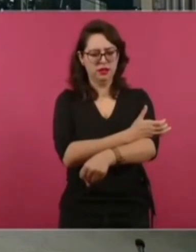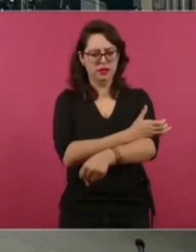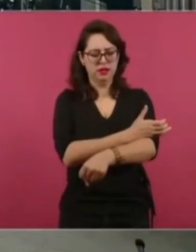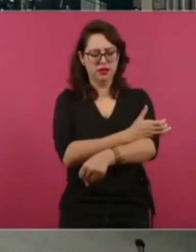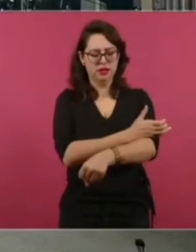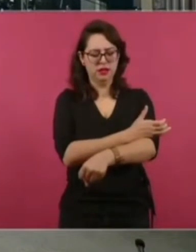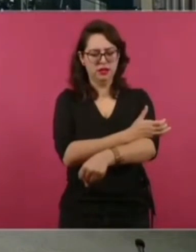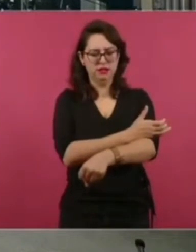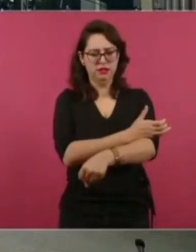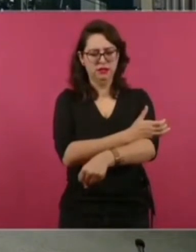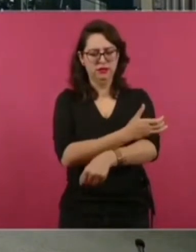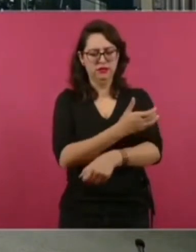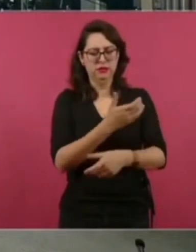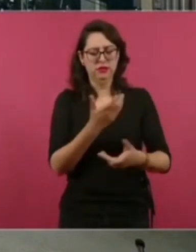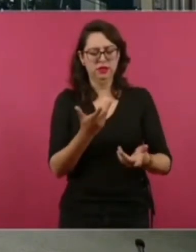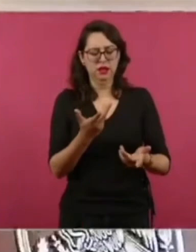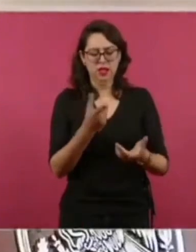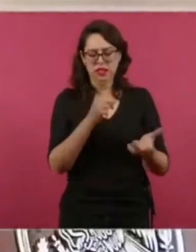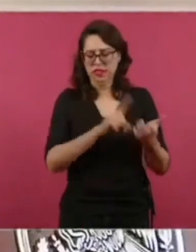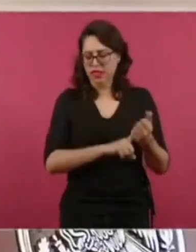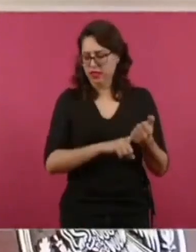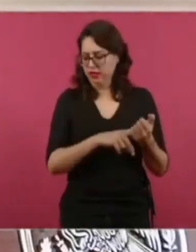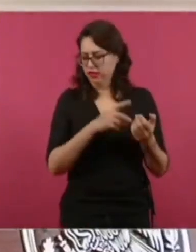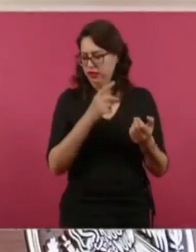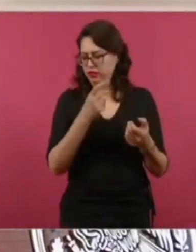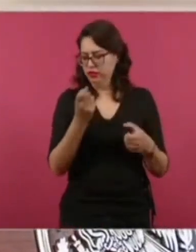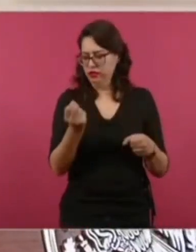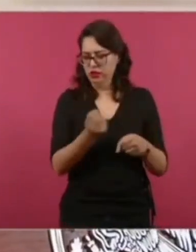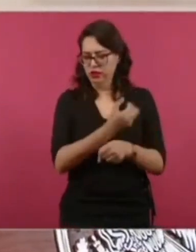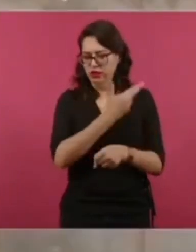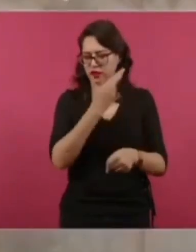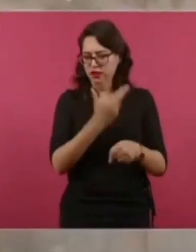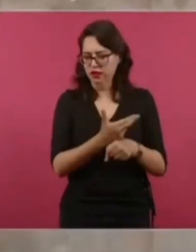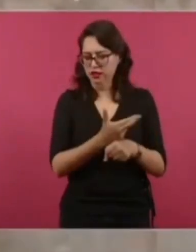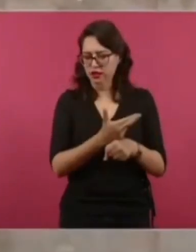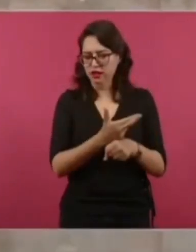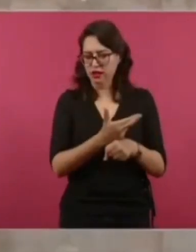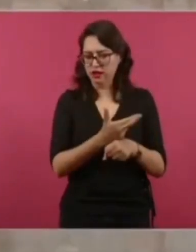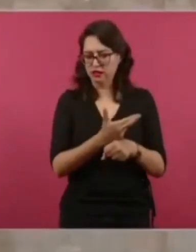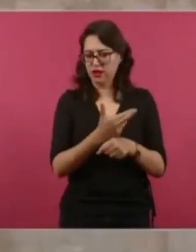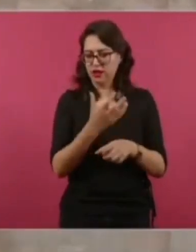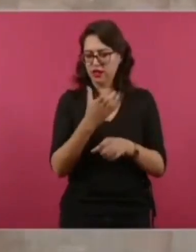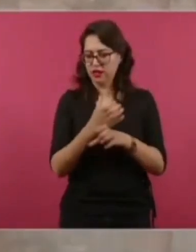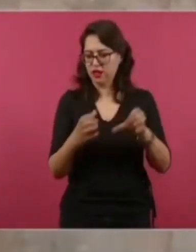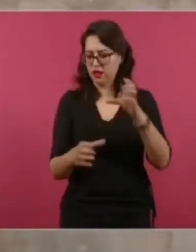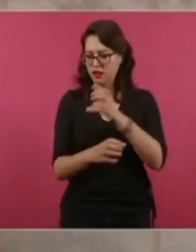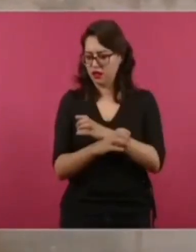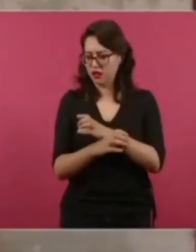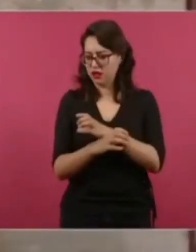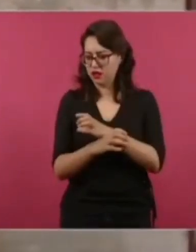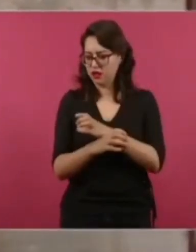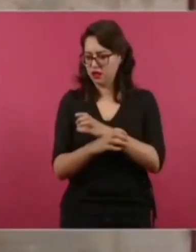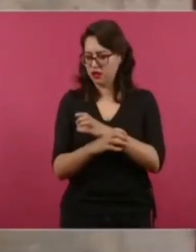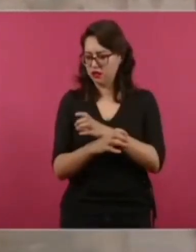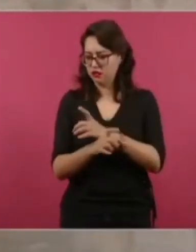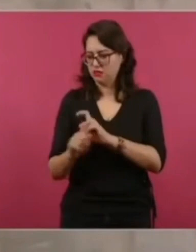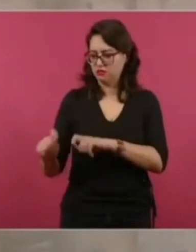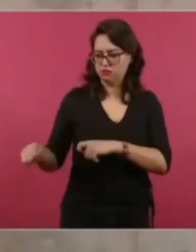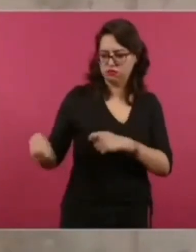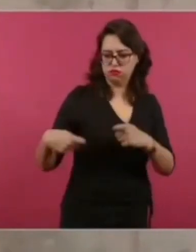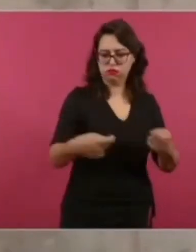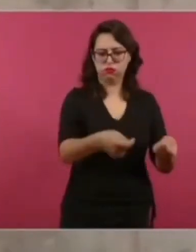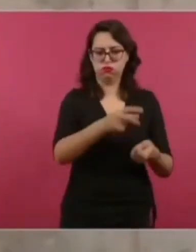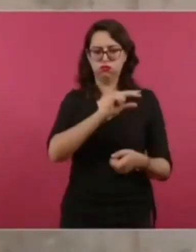del organismo para la entrega de bienes. Tiene un nombre, un